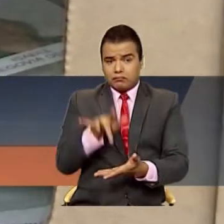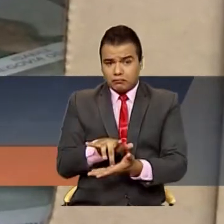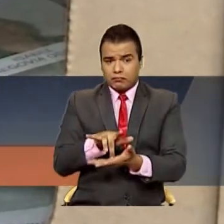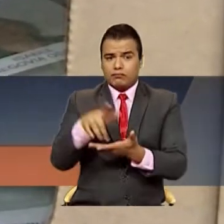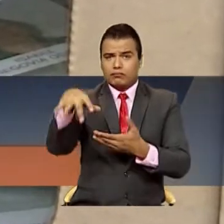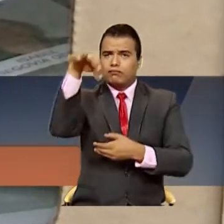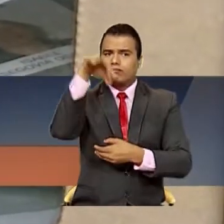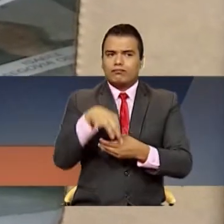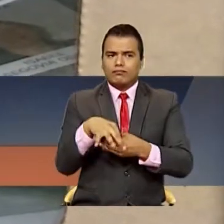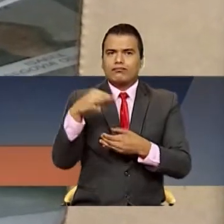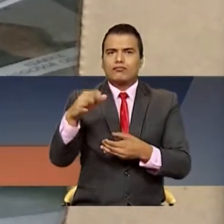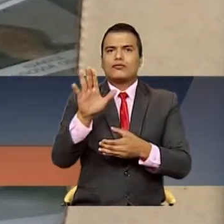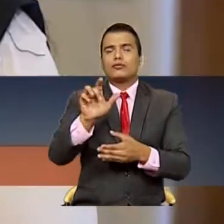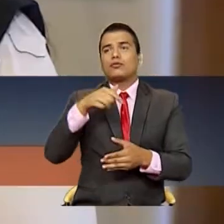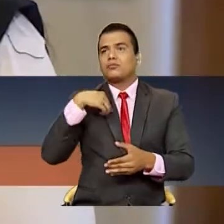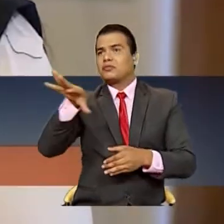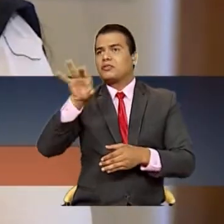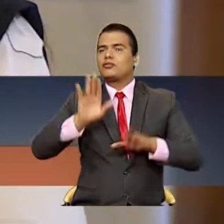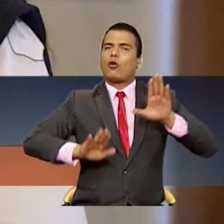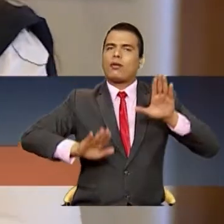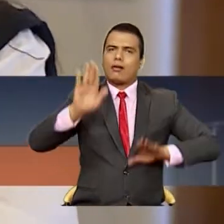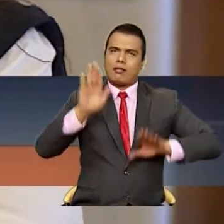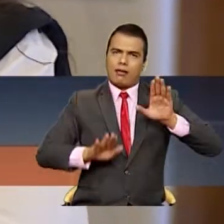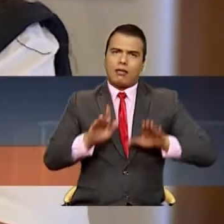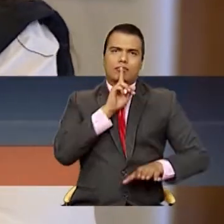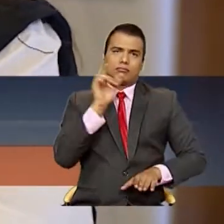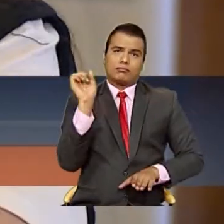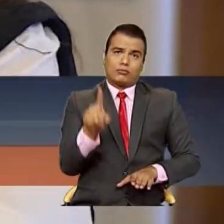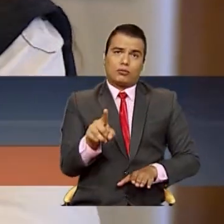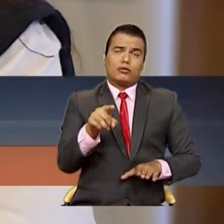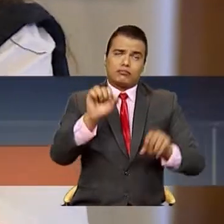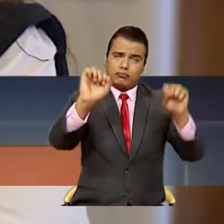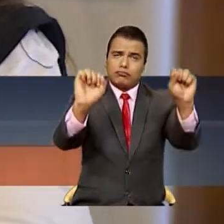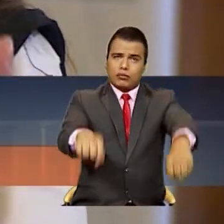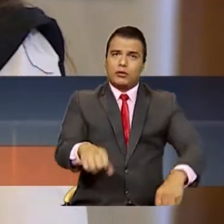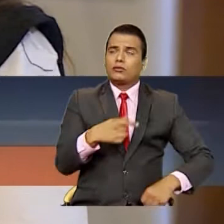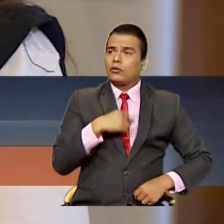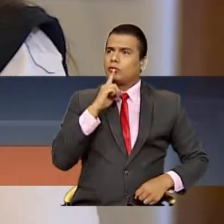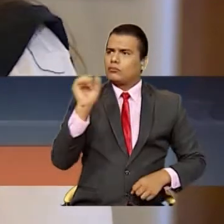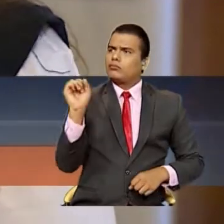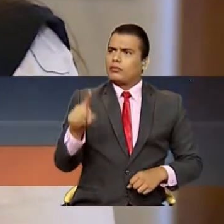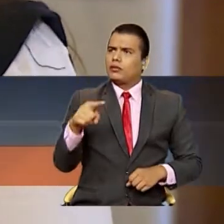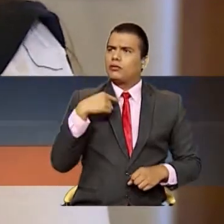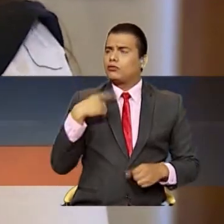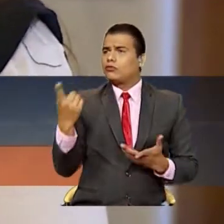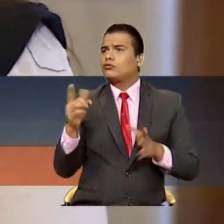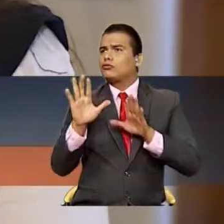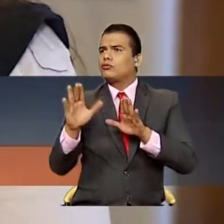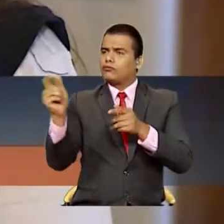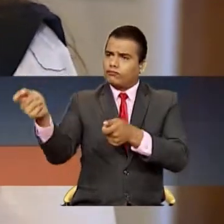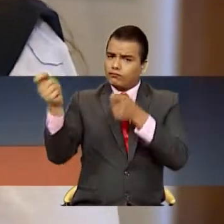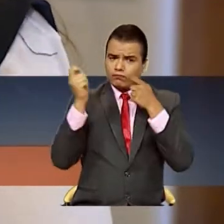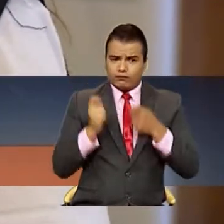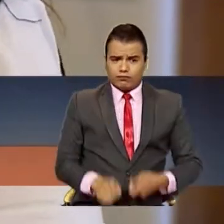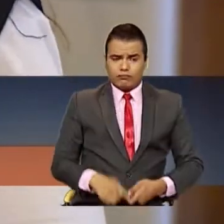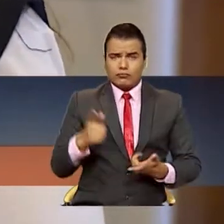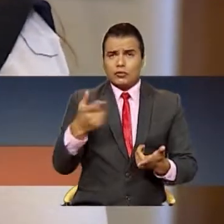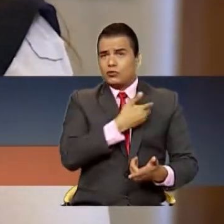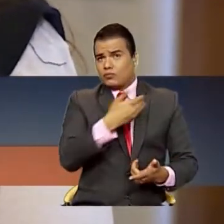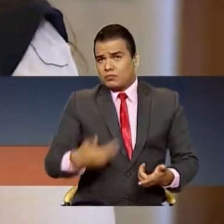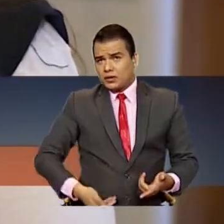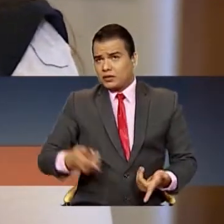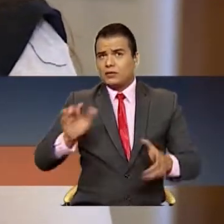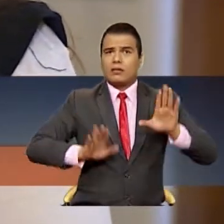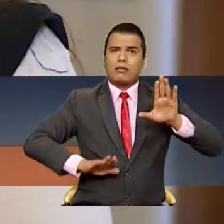electorales habilitadas. El elector tiene que pedir, por favor, páseme el tarjetón de la consulta X o de la consulta Y. No le van a